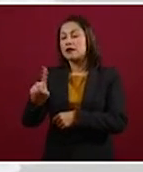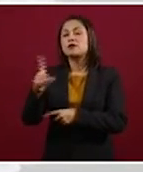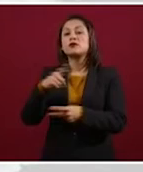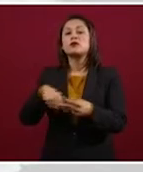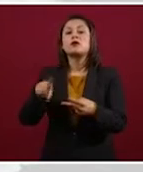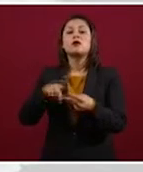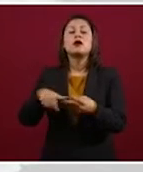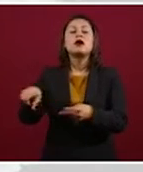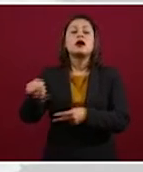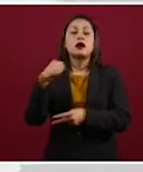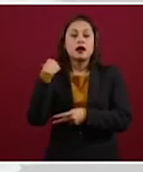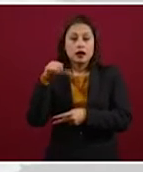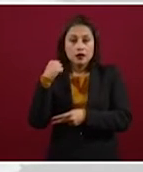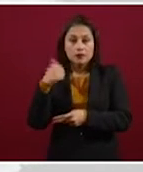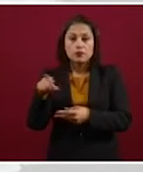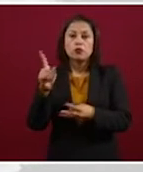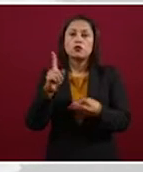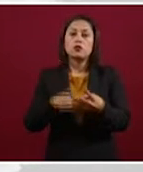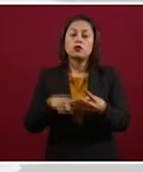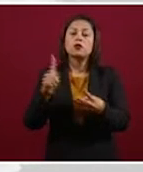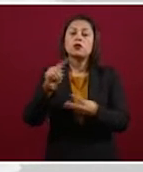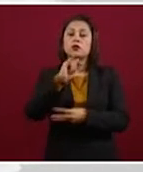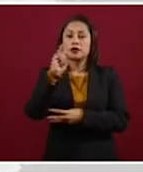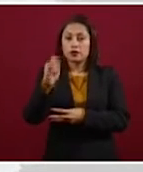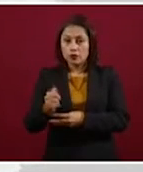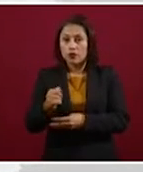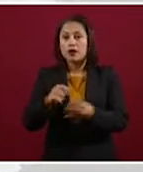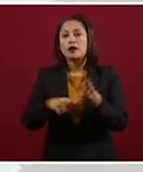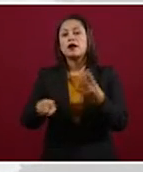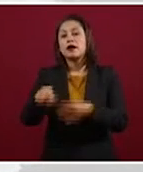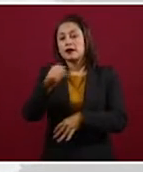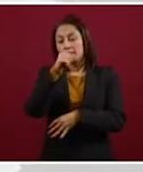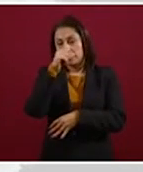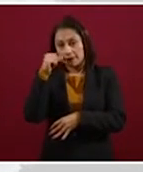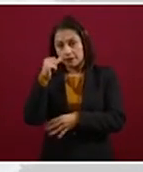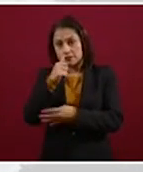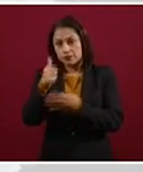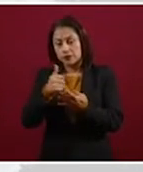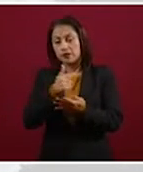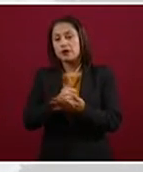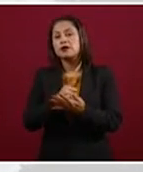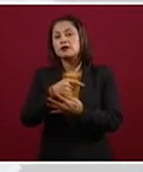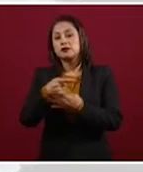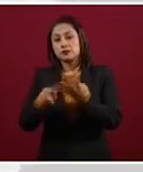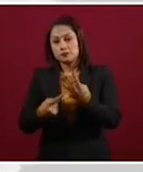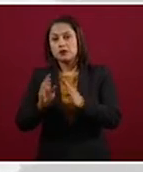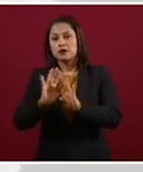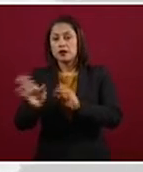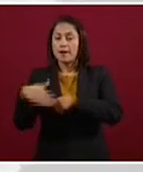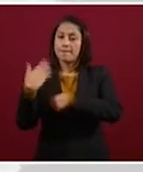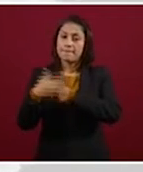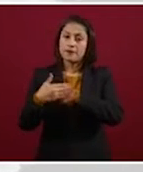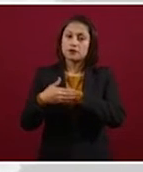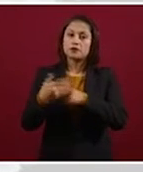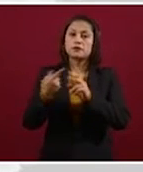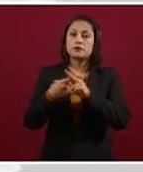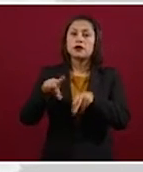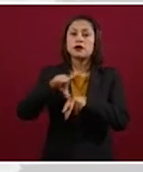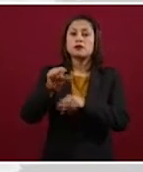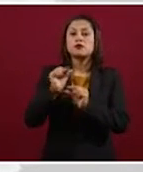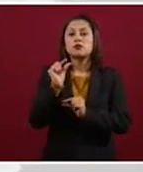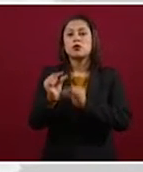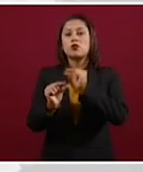en tijuana y también en ciudad juárez y paralelamente se va a multiplicar todo este esfuerzo